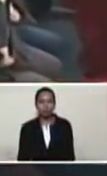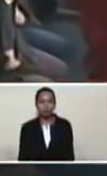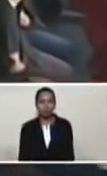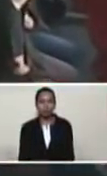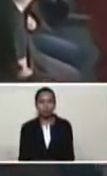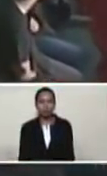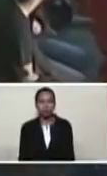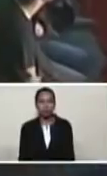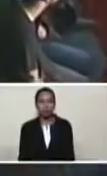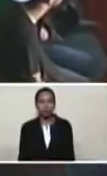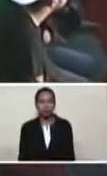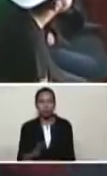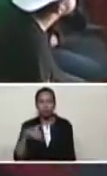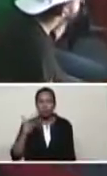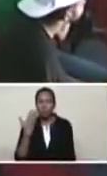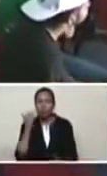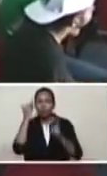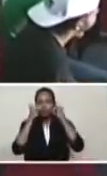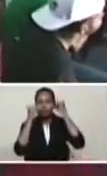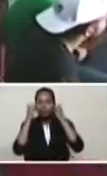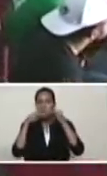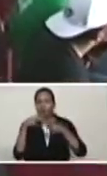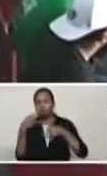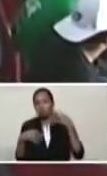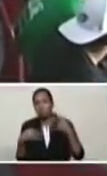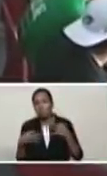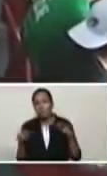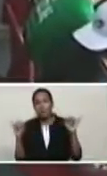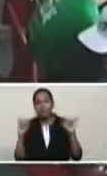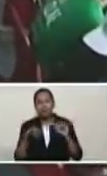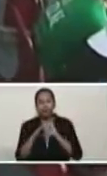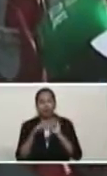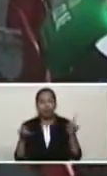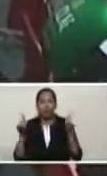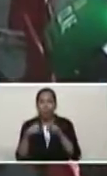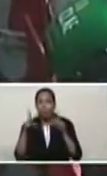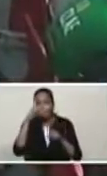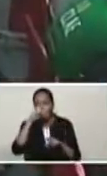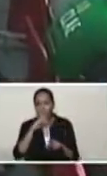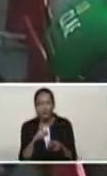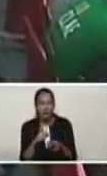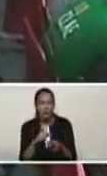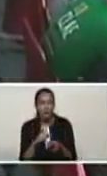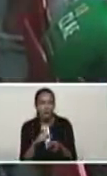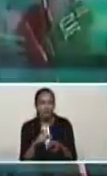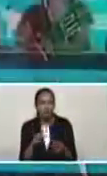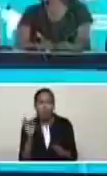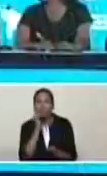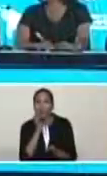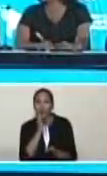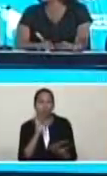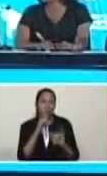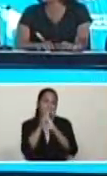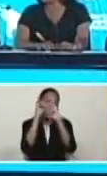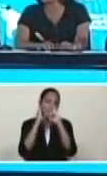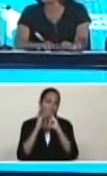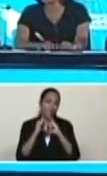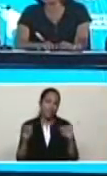y puedan celebrar ahí los cumpleaños, ¿verdad?, en el nuevo apartamento, y la suegra feliz.